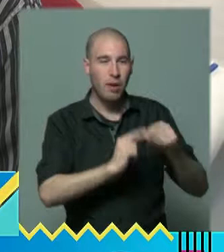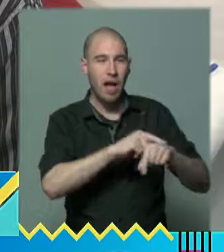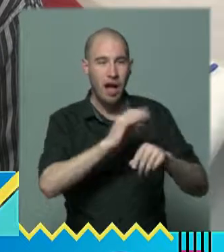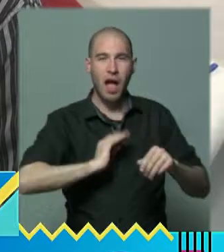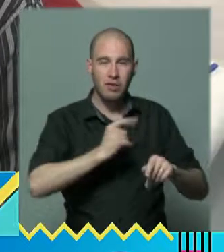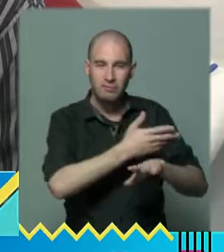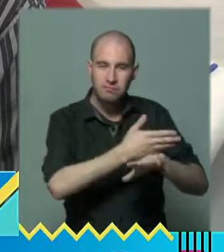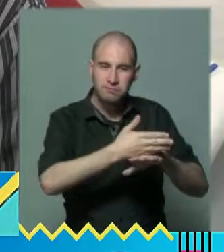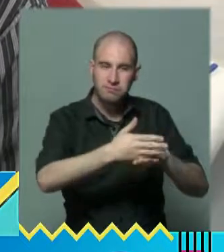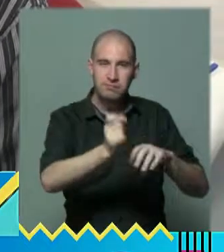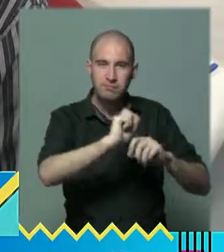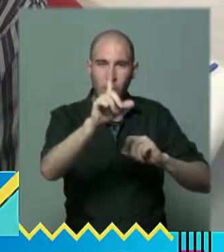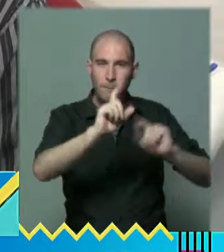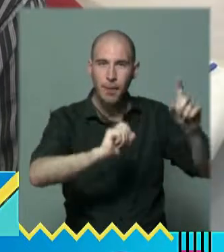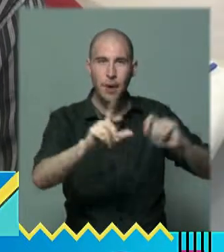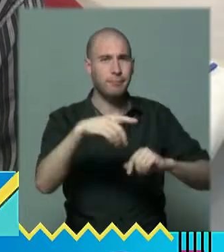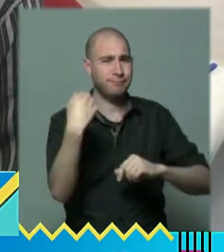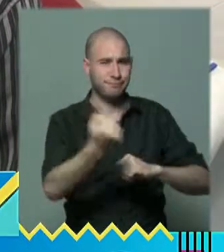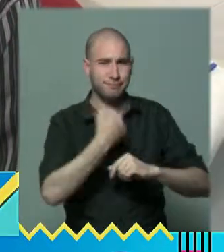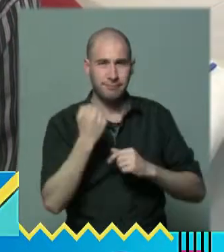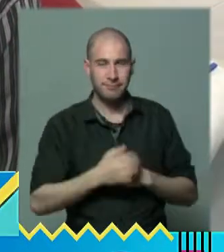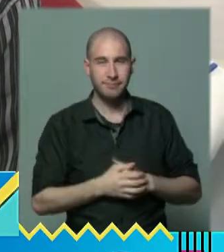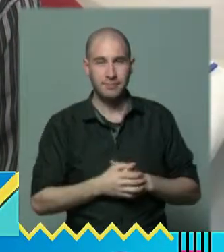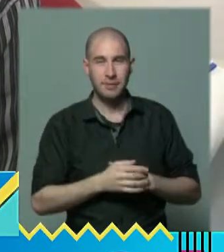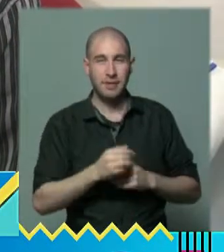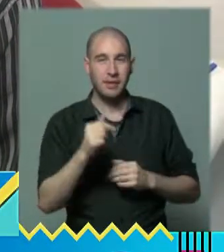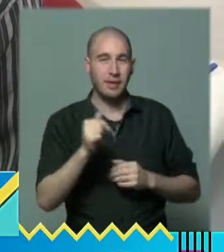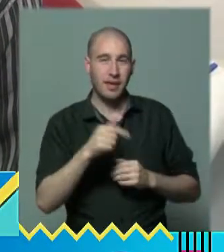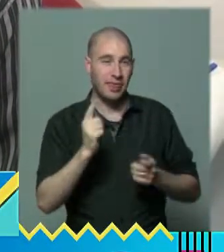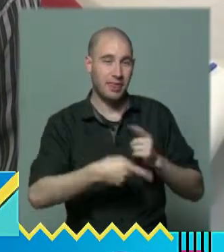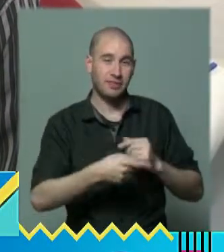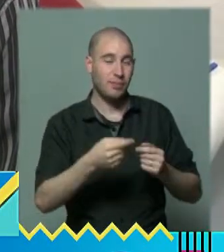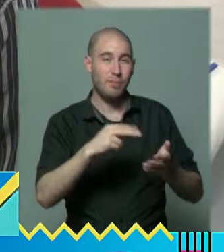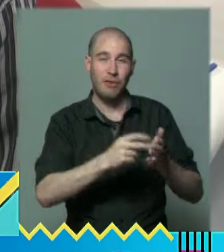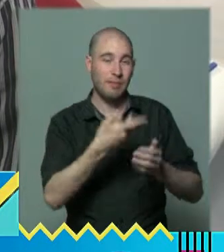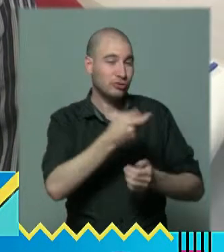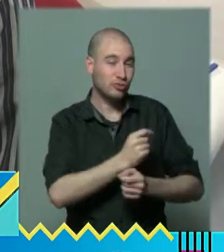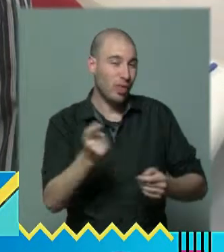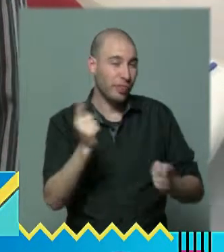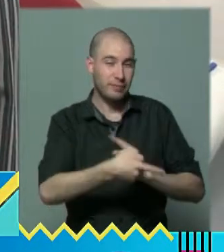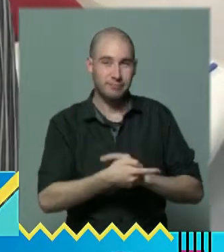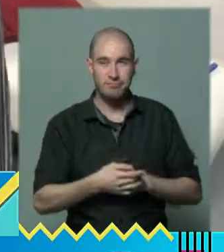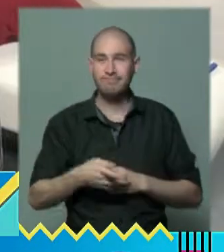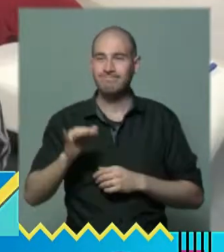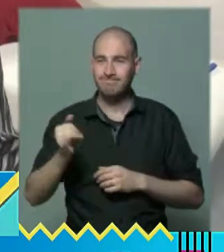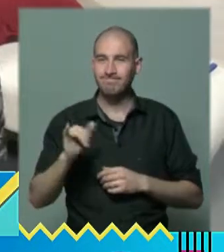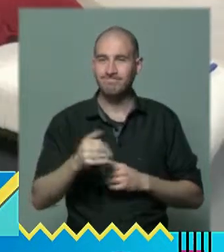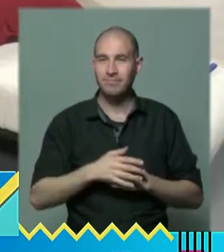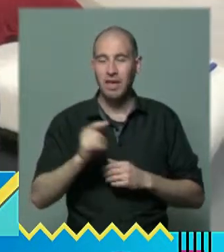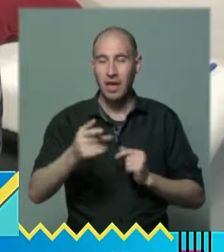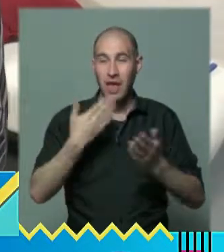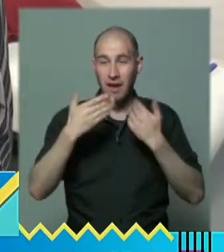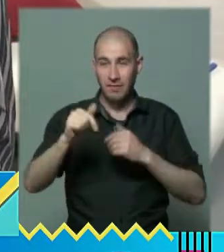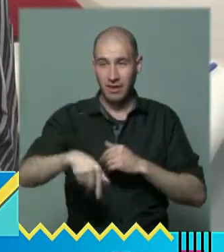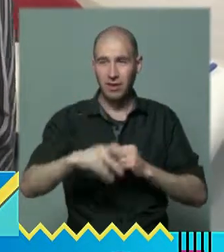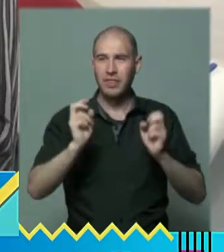año van sufriendo aumentos considerables y que directamente atacan al bolsillo del consumidor, digamos. Así es, bueno, justamente eso es lo que vamos a hablar